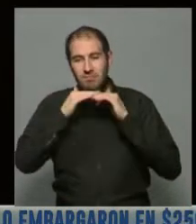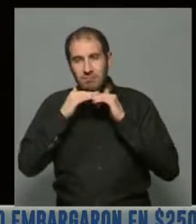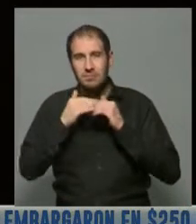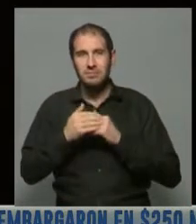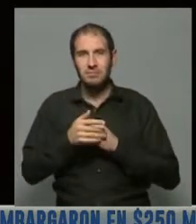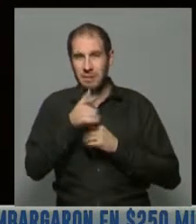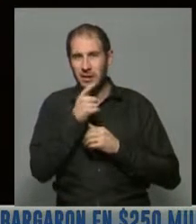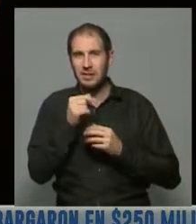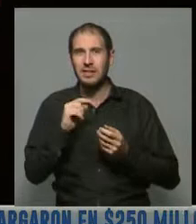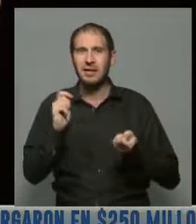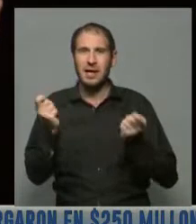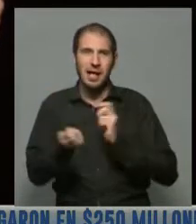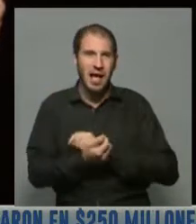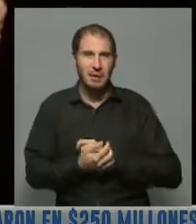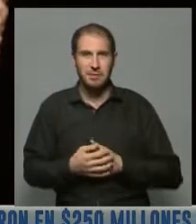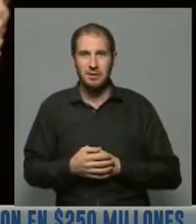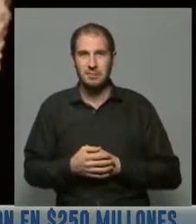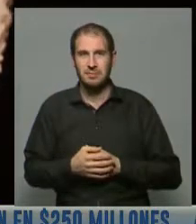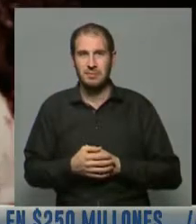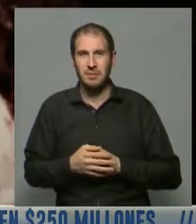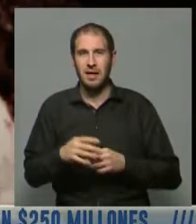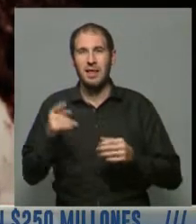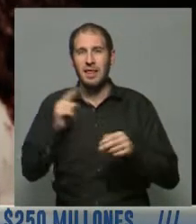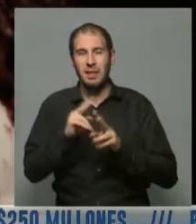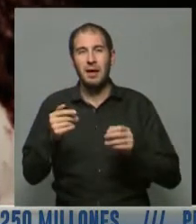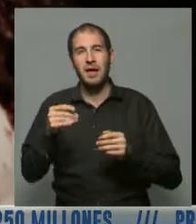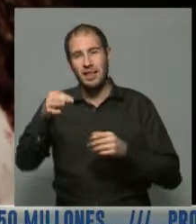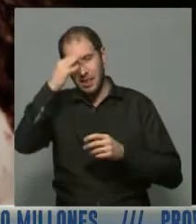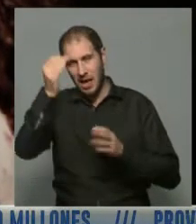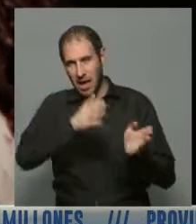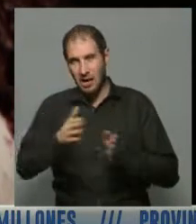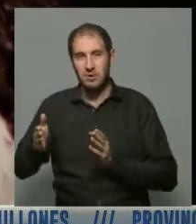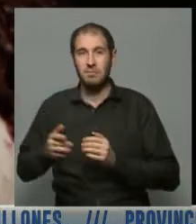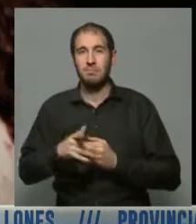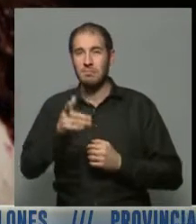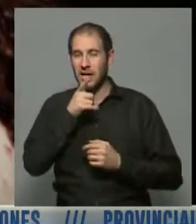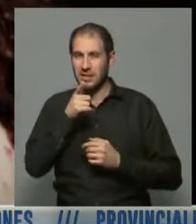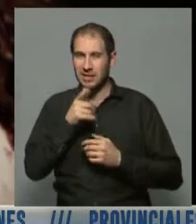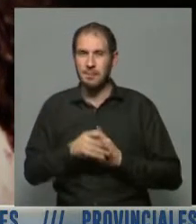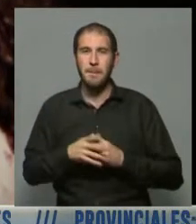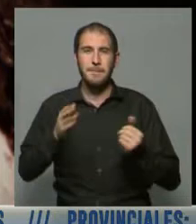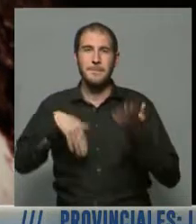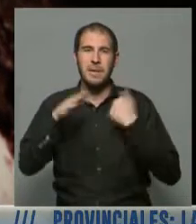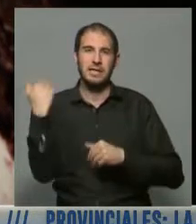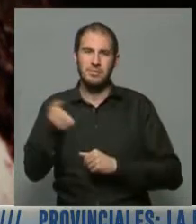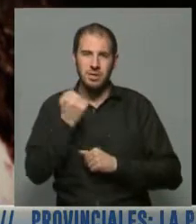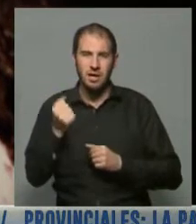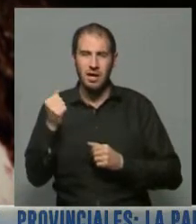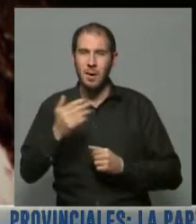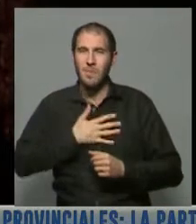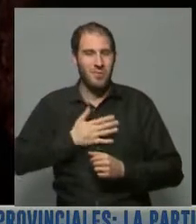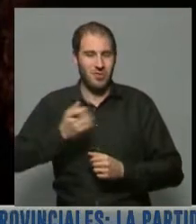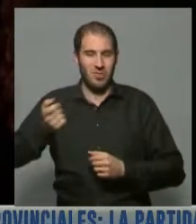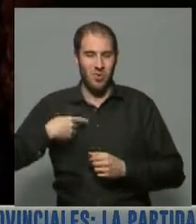que creo que nos va a modificar muchísimo la etapa de funciones, sí, me parece que lo más importante es que es muy nuestra la